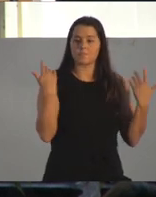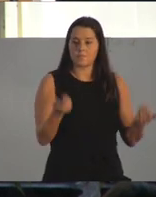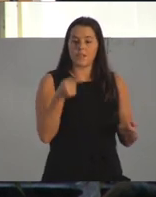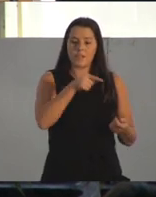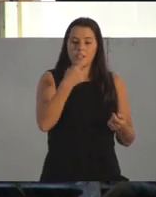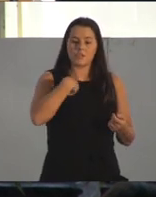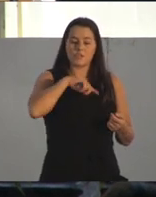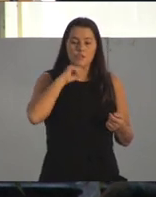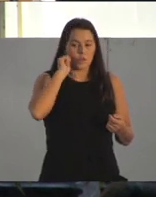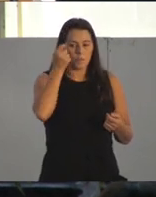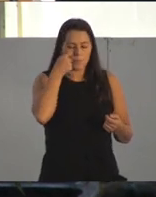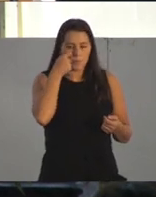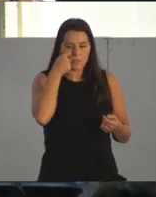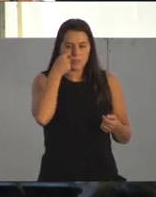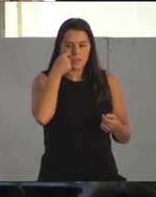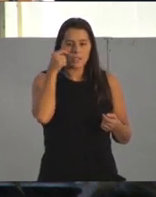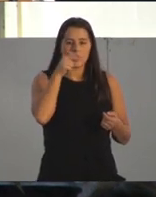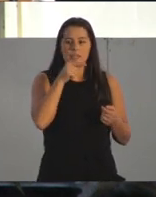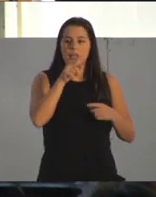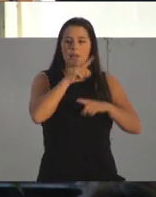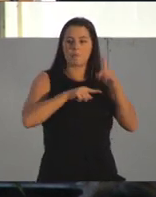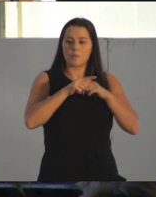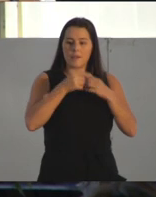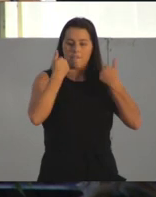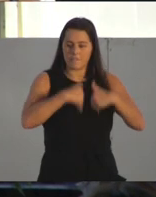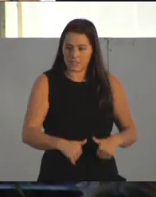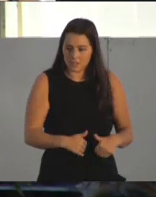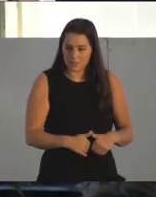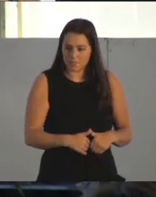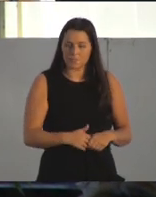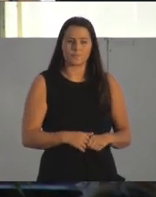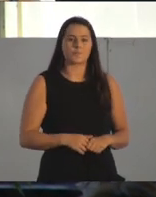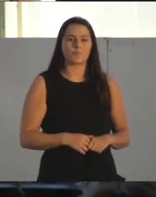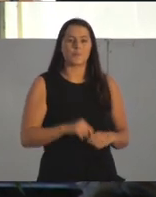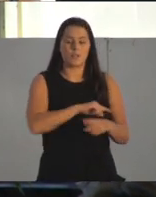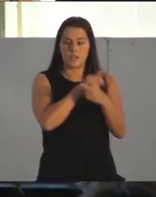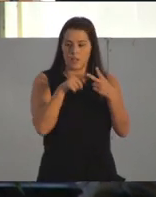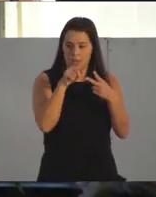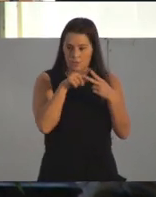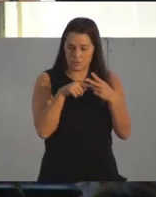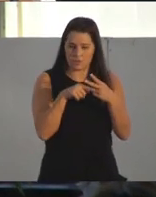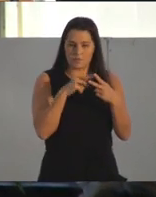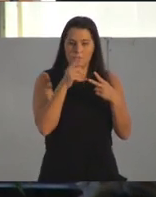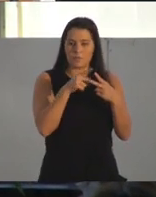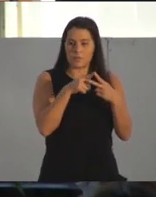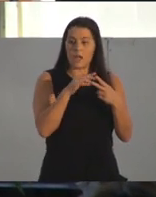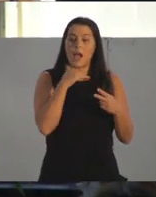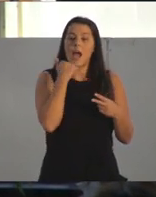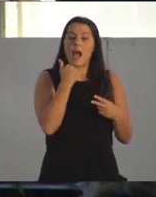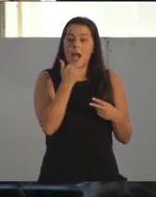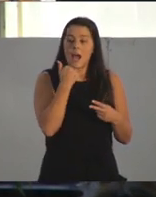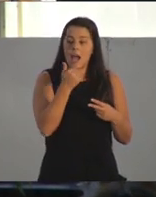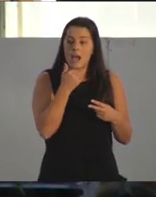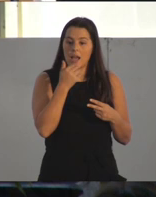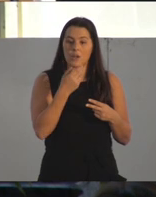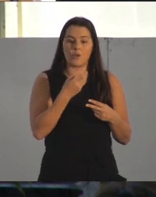por lo menos la tos es un elemento defensivo. Sabemos dos cosas si tose. Por un lado, que algo le está amenazando, que algo puede pasar a la